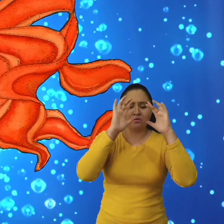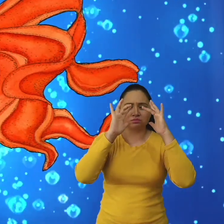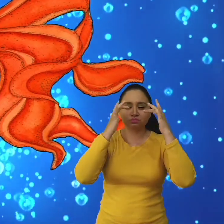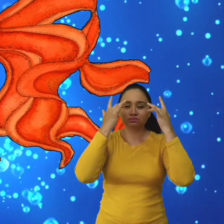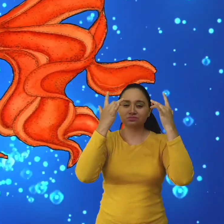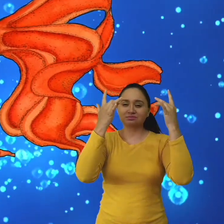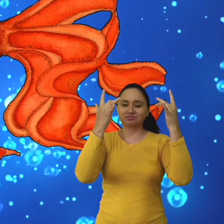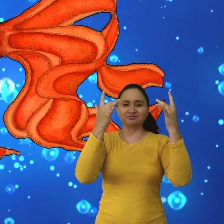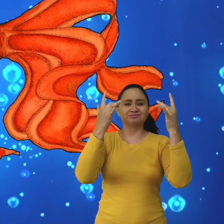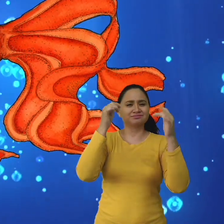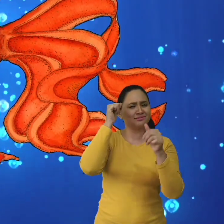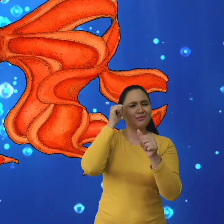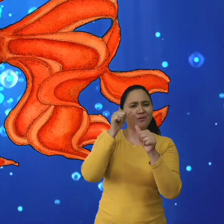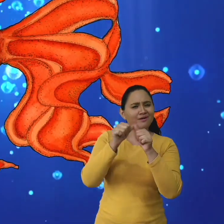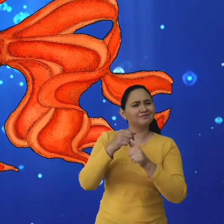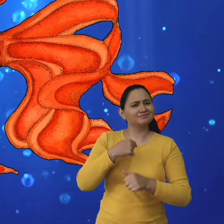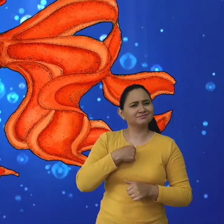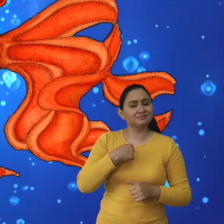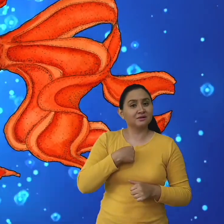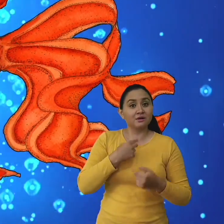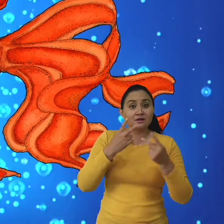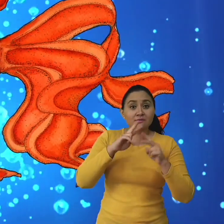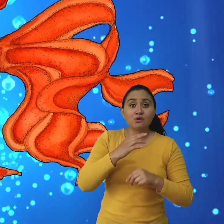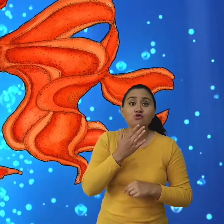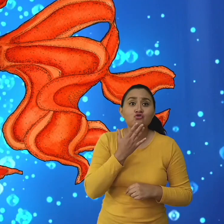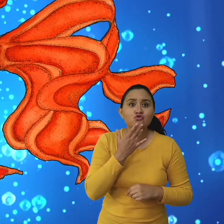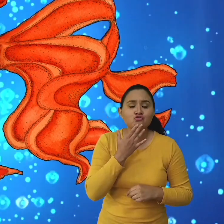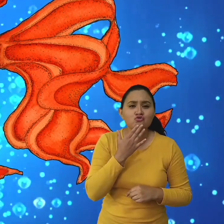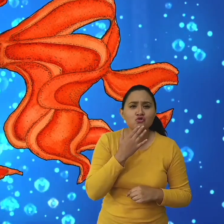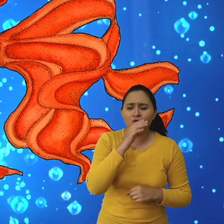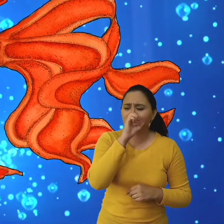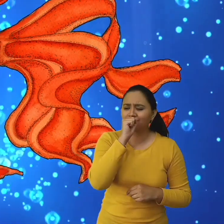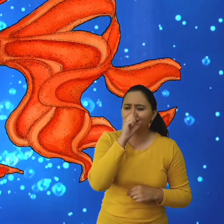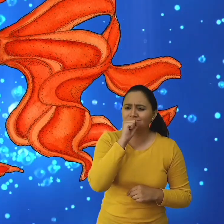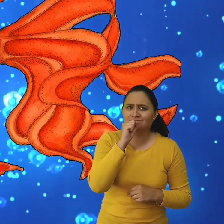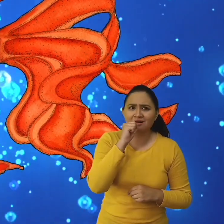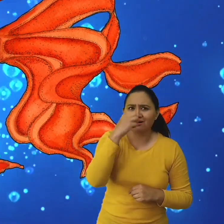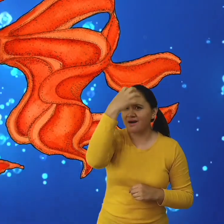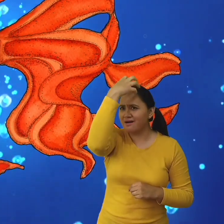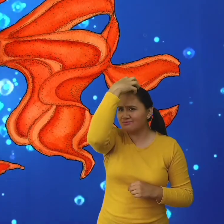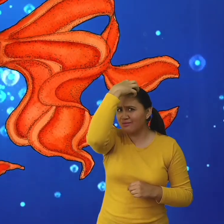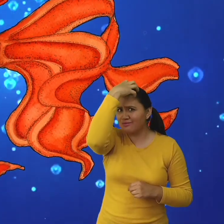recuerdo, y también los colores metálicos de su traje de reina.